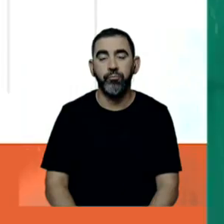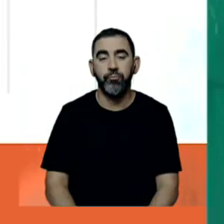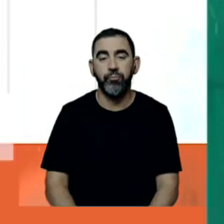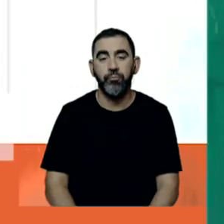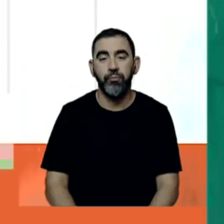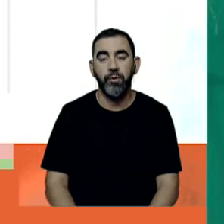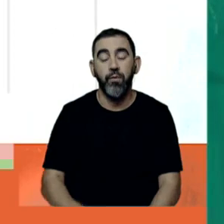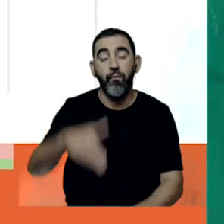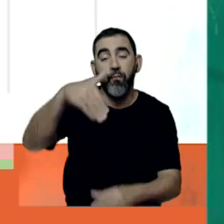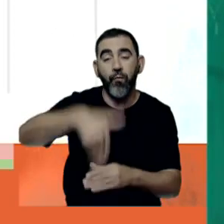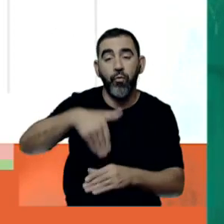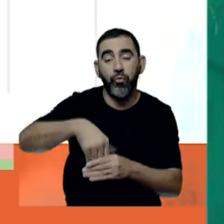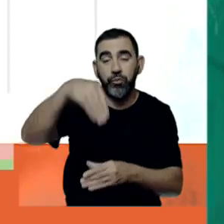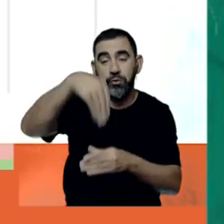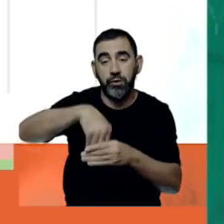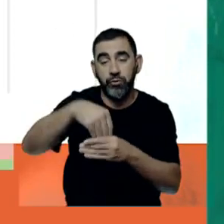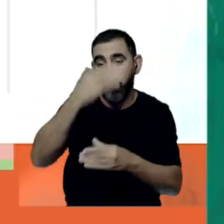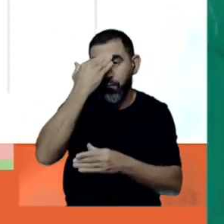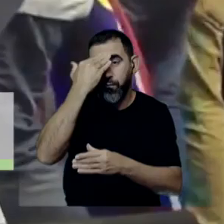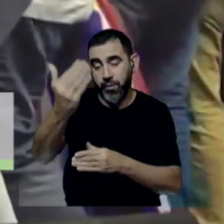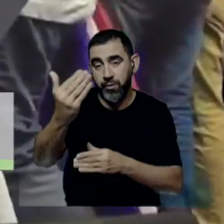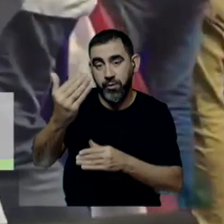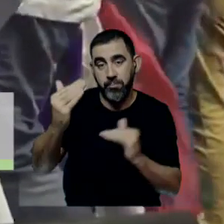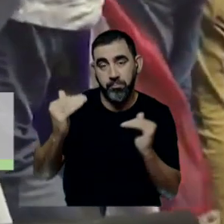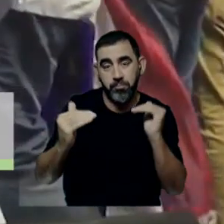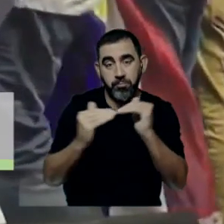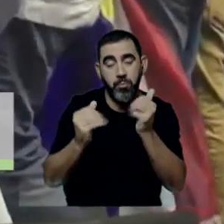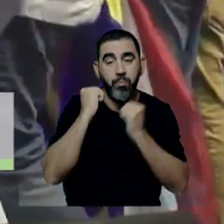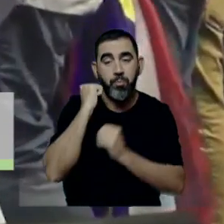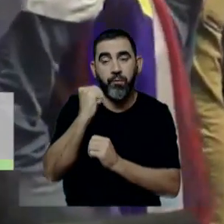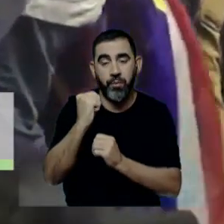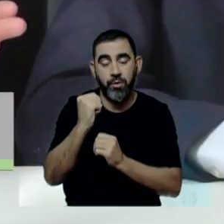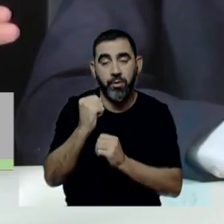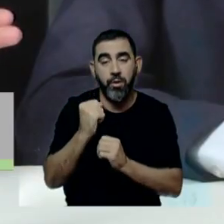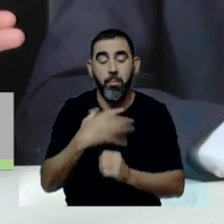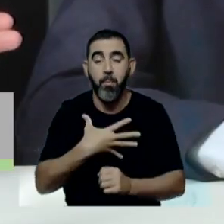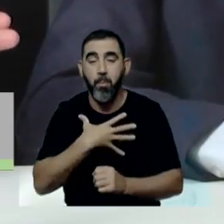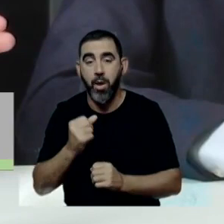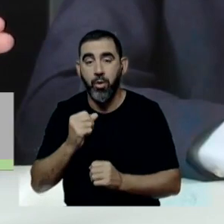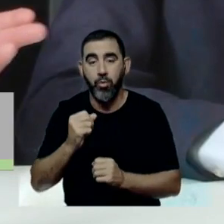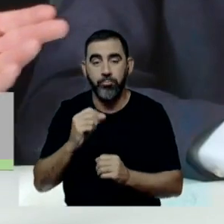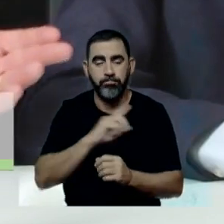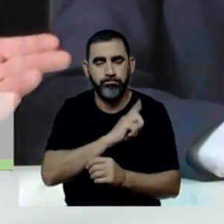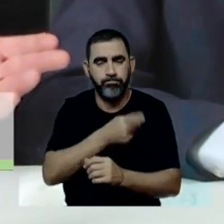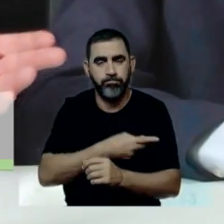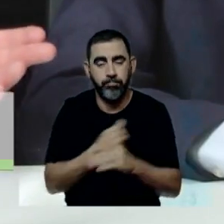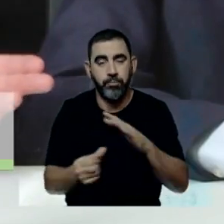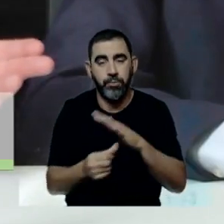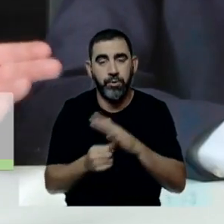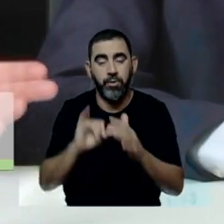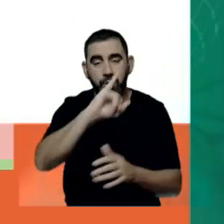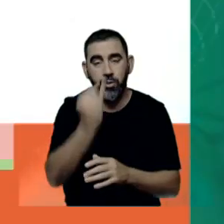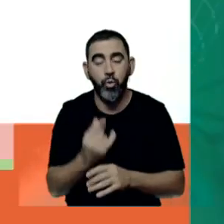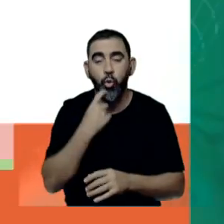De cara a las elecciones internas, el Frente Amplio empareja las preferencias. El Partido Nacional consolida el liderazgo y el